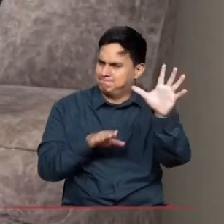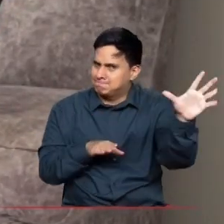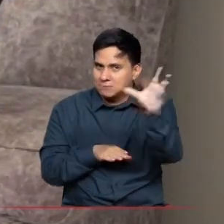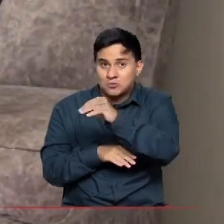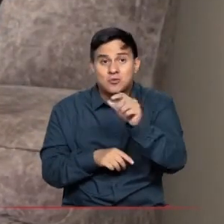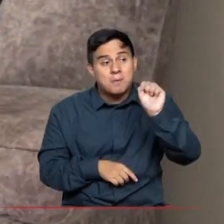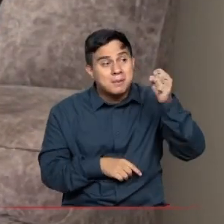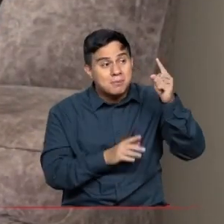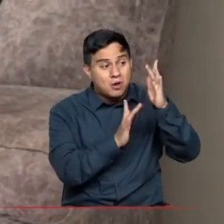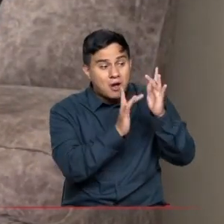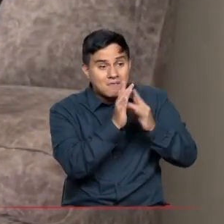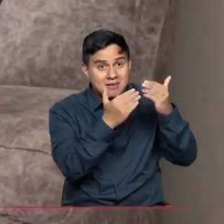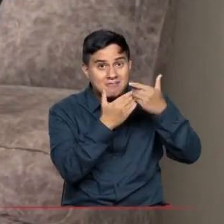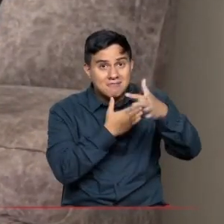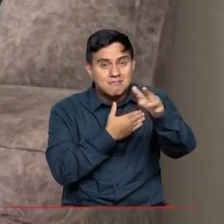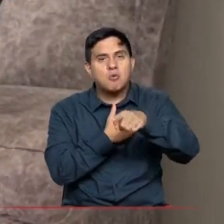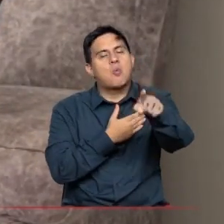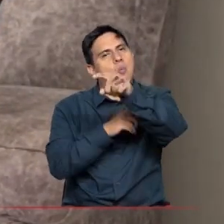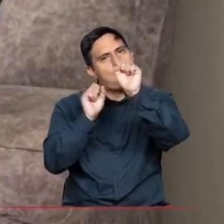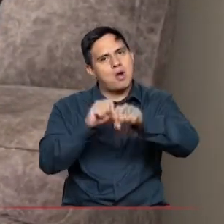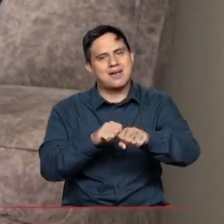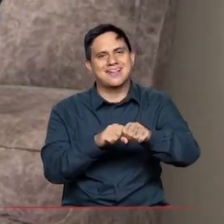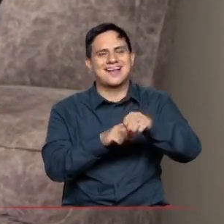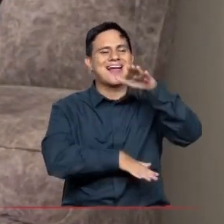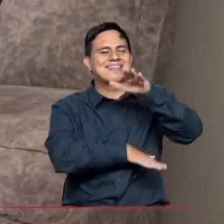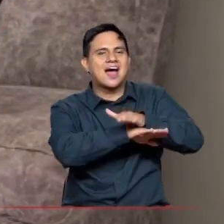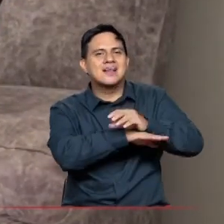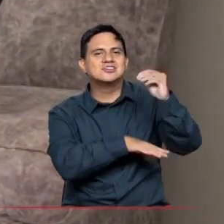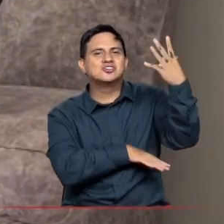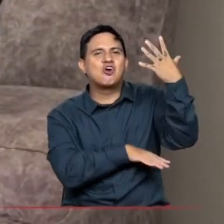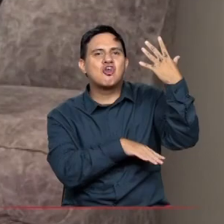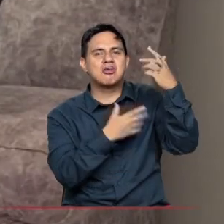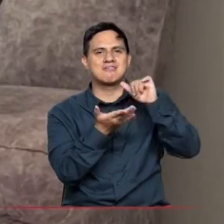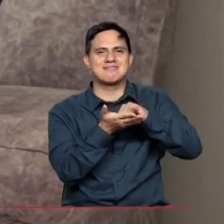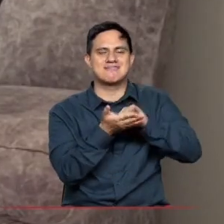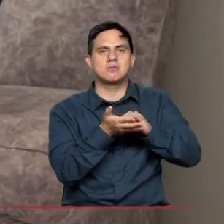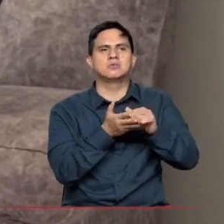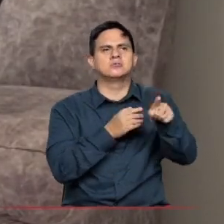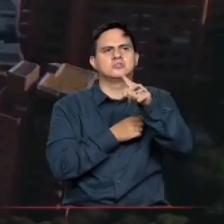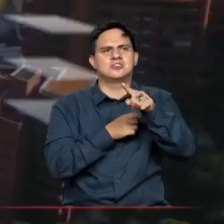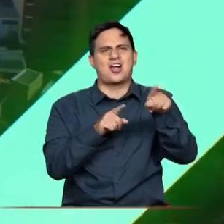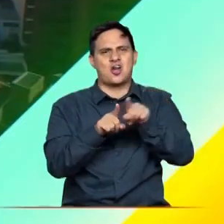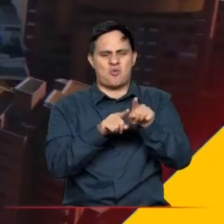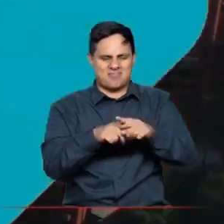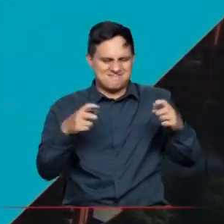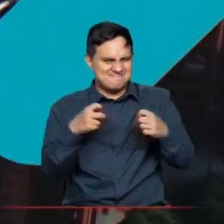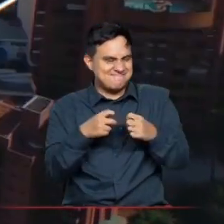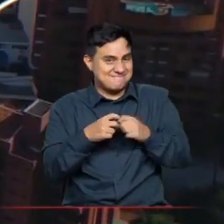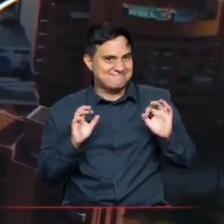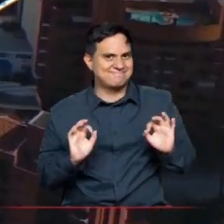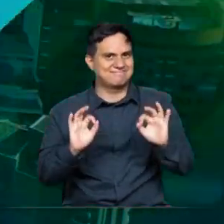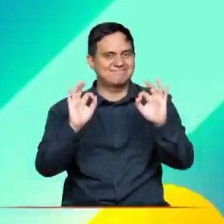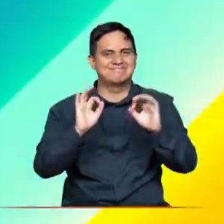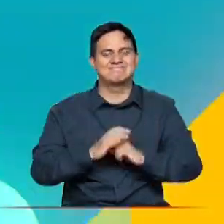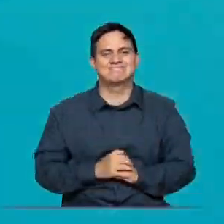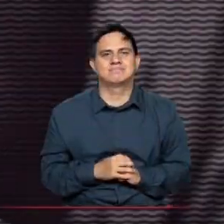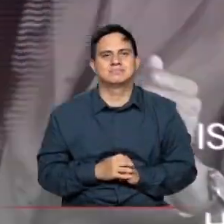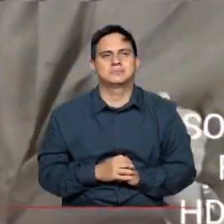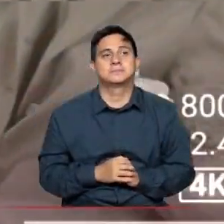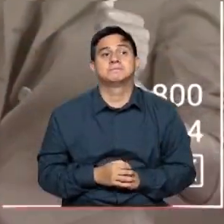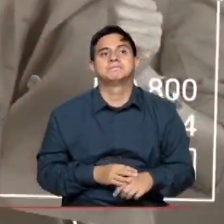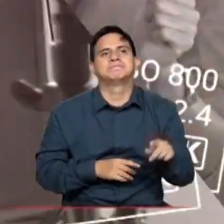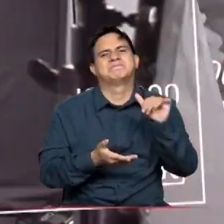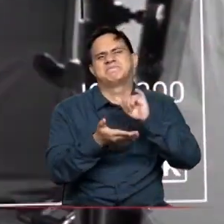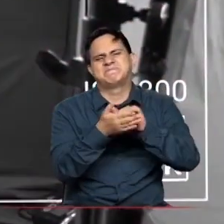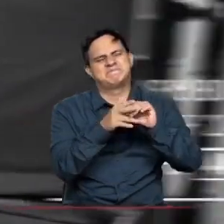1 de abril no se pierdan las Tardes del Sol, el magazine de la buena energía. Ahí los espero. En el programa se hablará